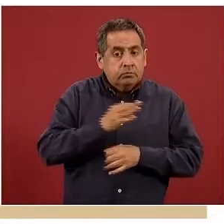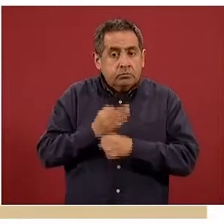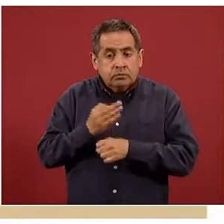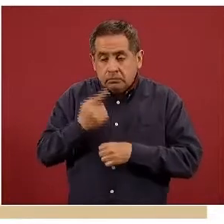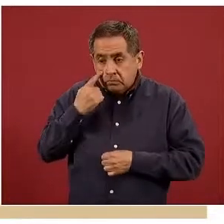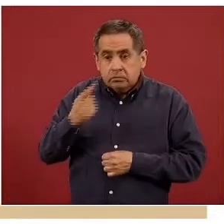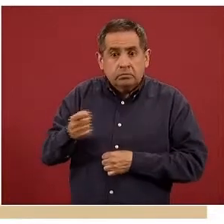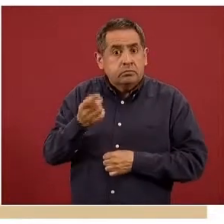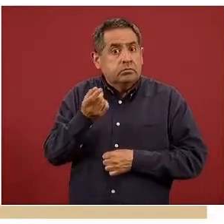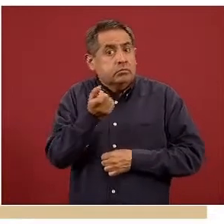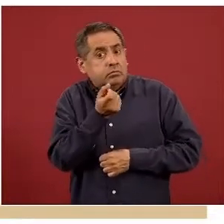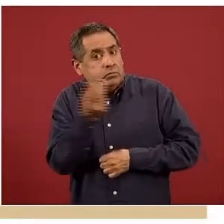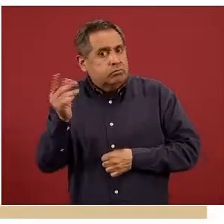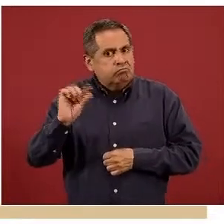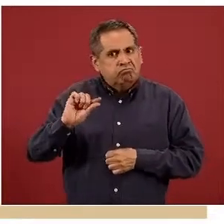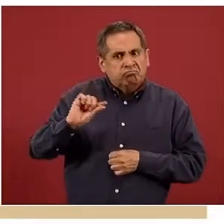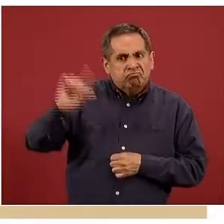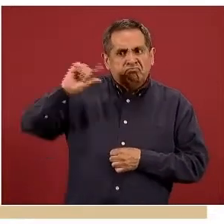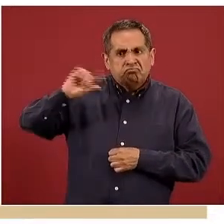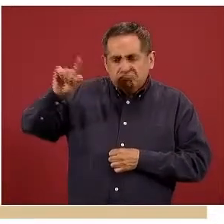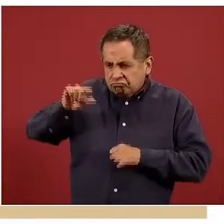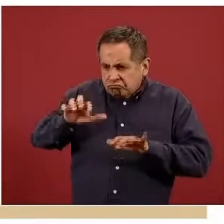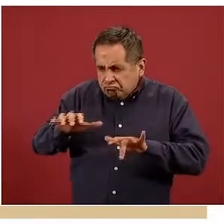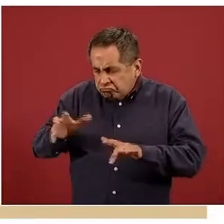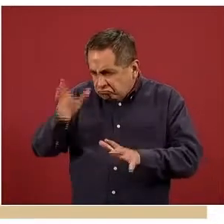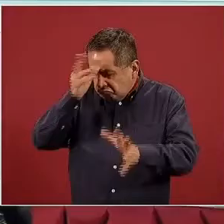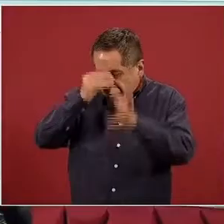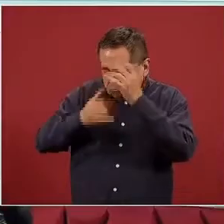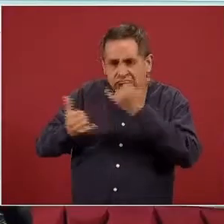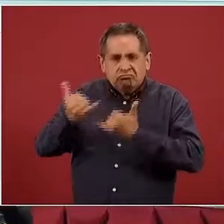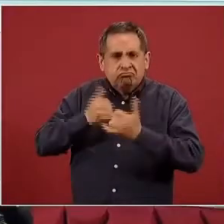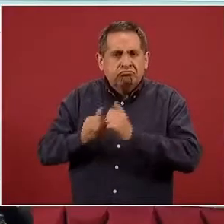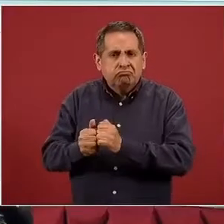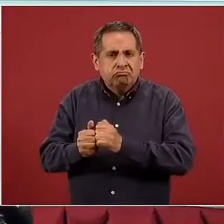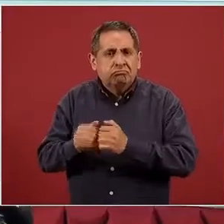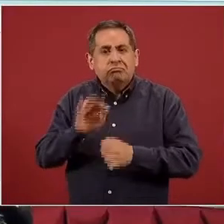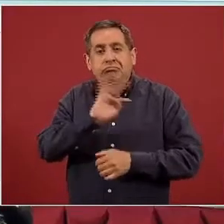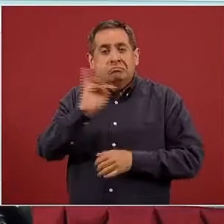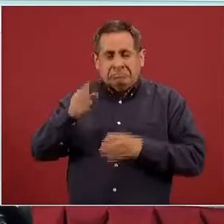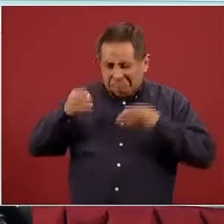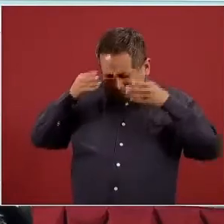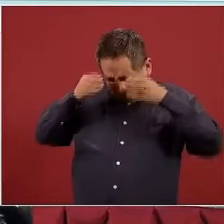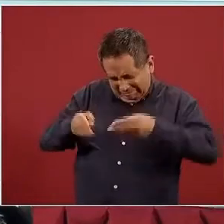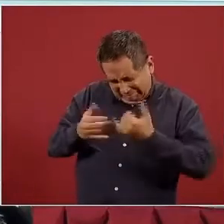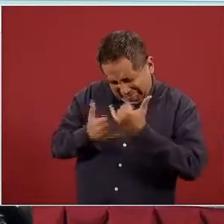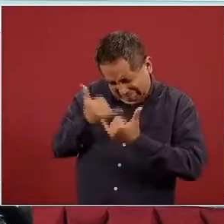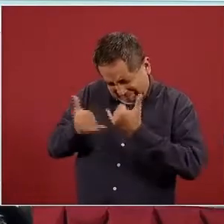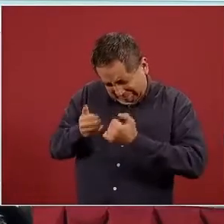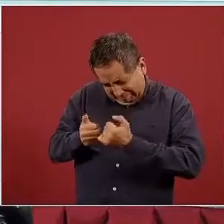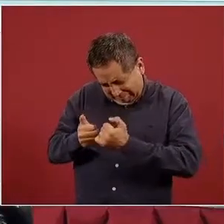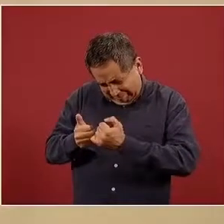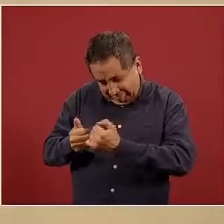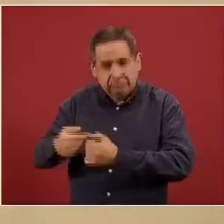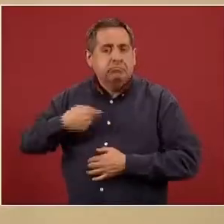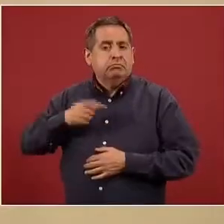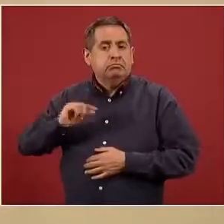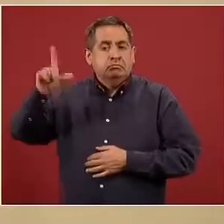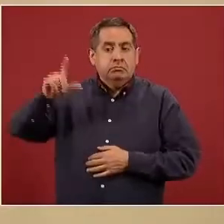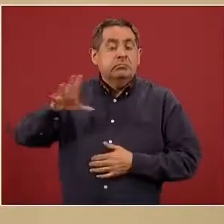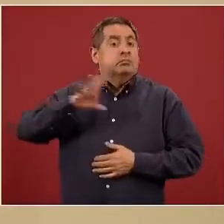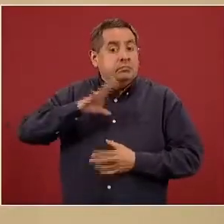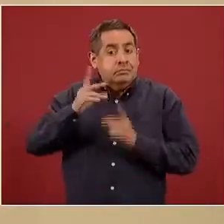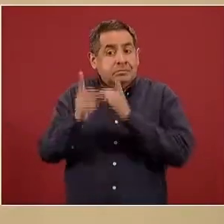pueden llegar a profesionalizar de los videojuegos. Imagínense nada más poderse dedicar a los videojuegos. Existen los